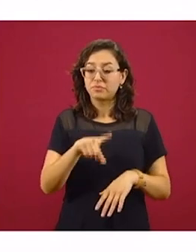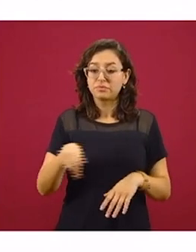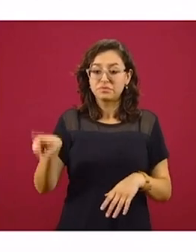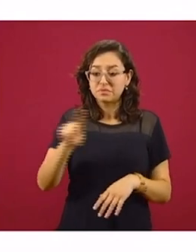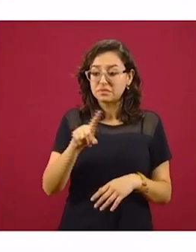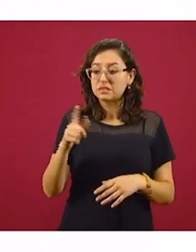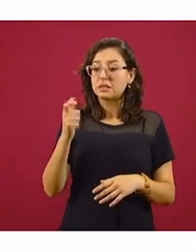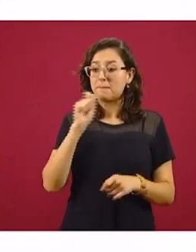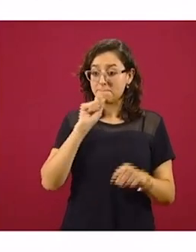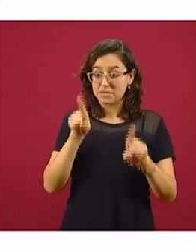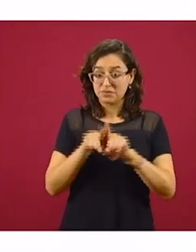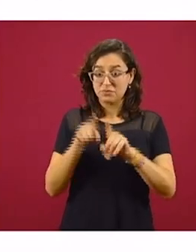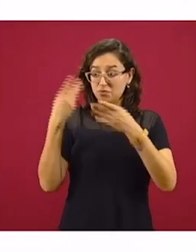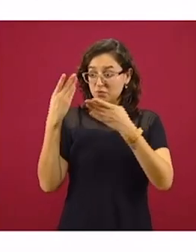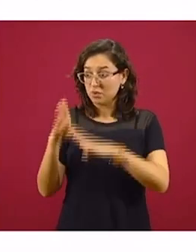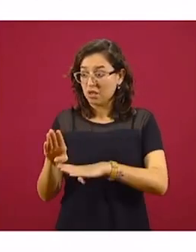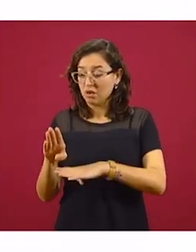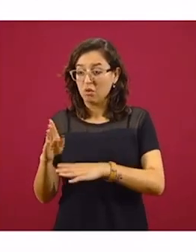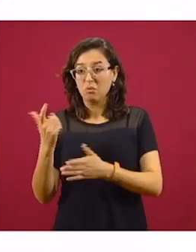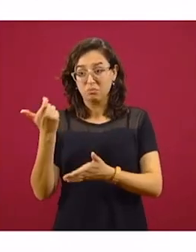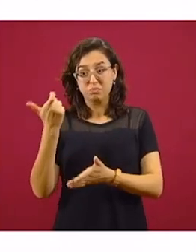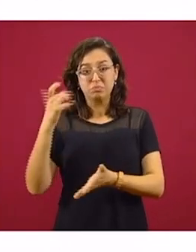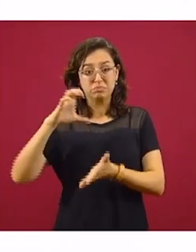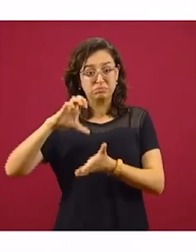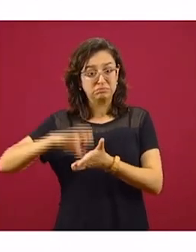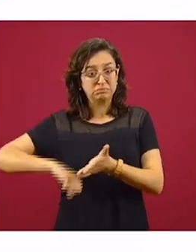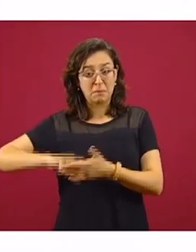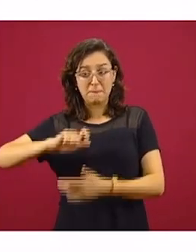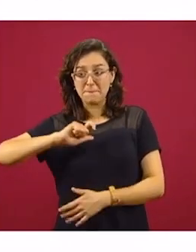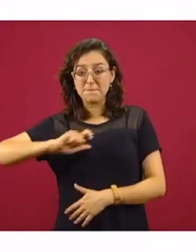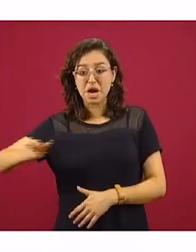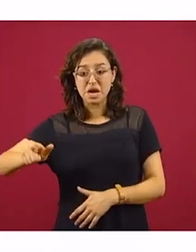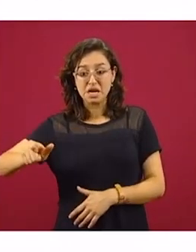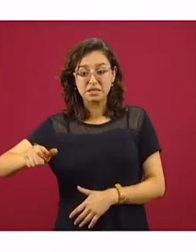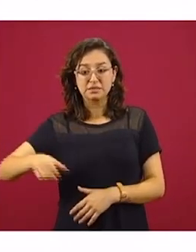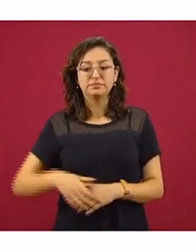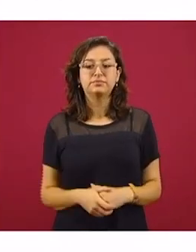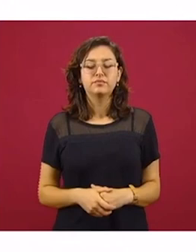servicios financieros. Y tenemos también